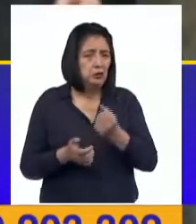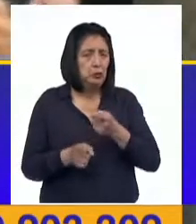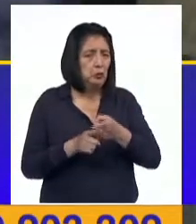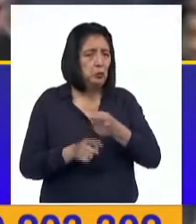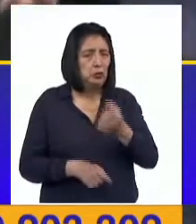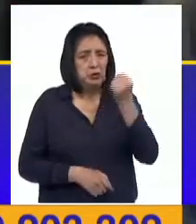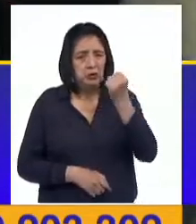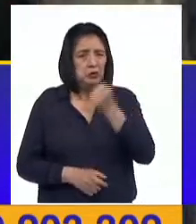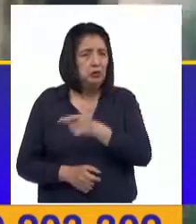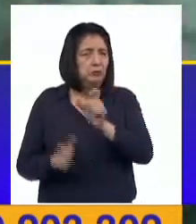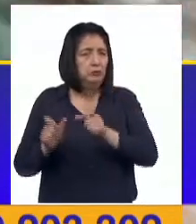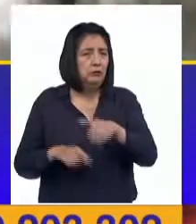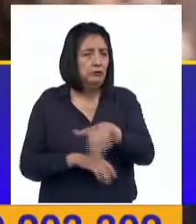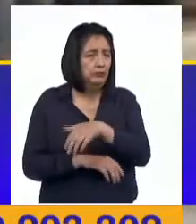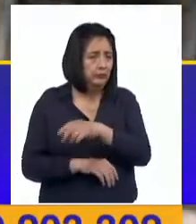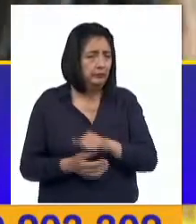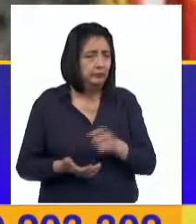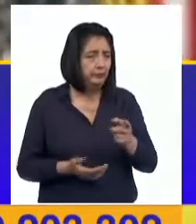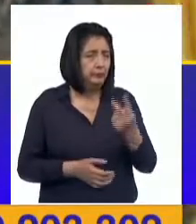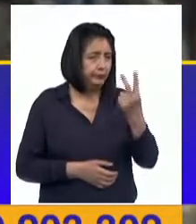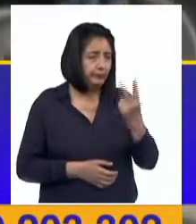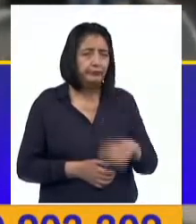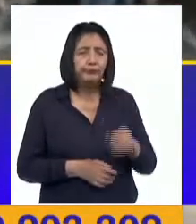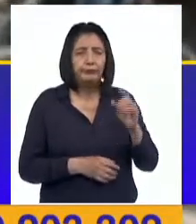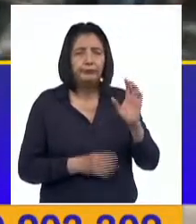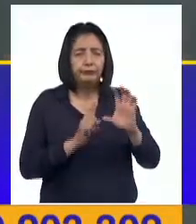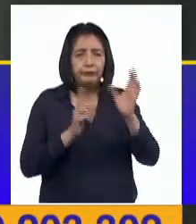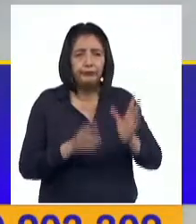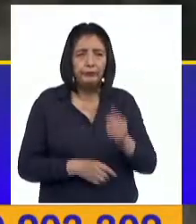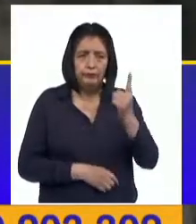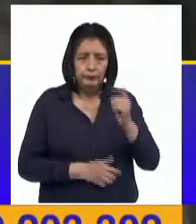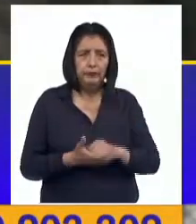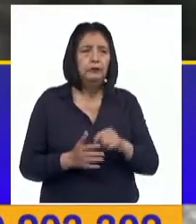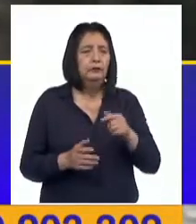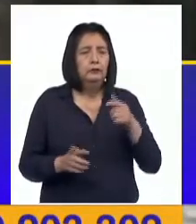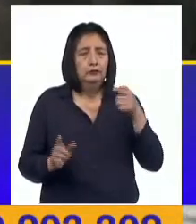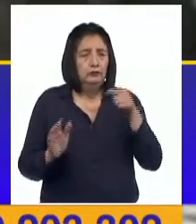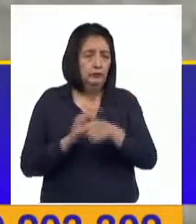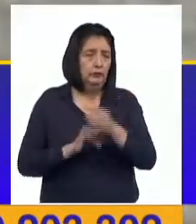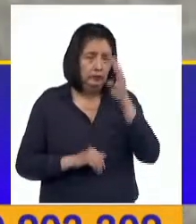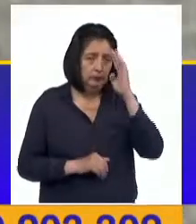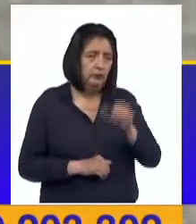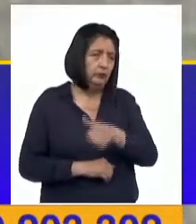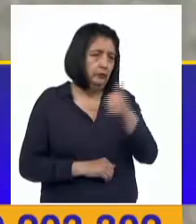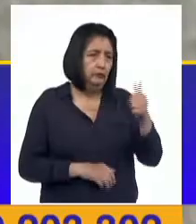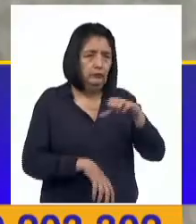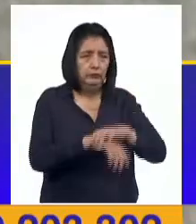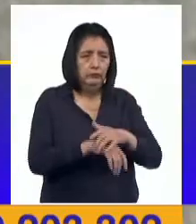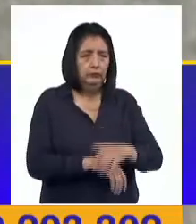a los transeúntes de los dos terroristas uno fue abatido por la policía y el otro fue